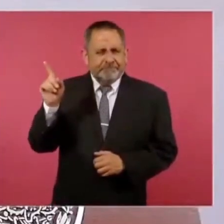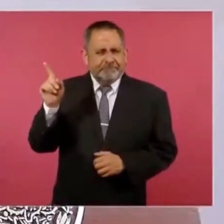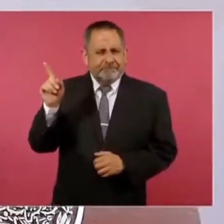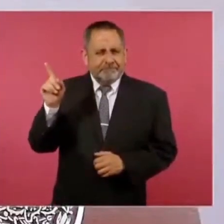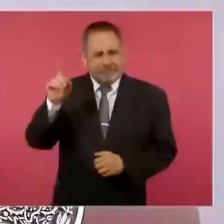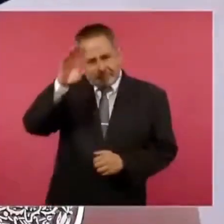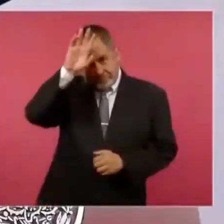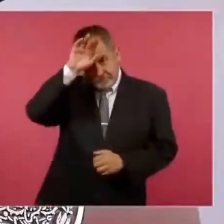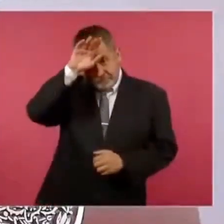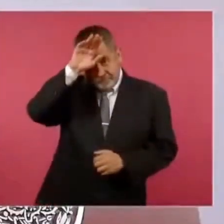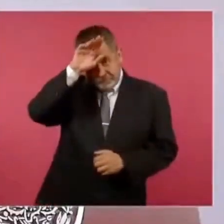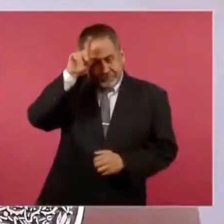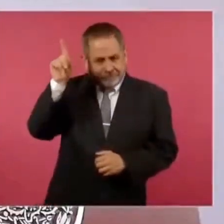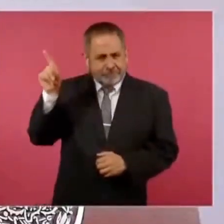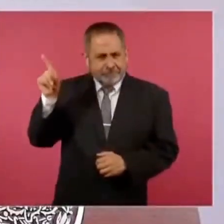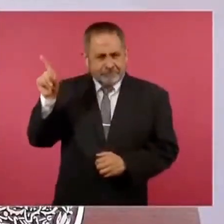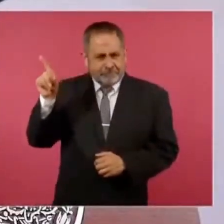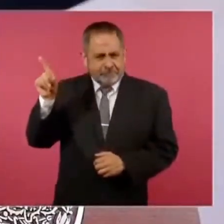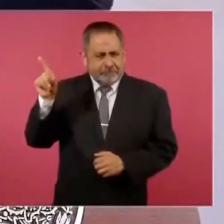Monterrey,